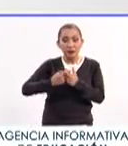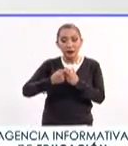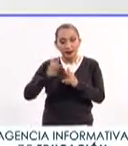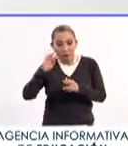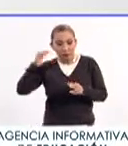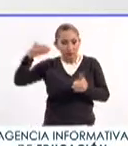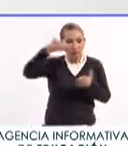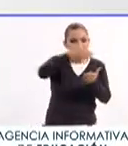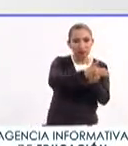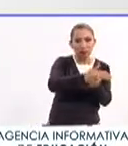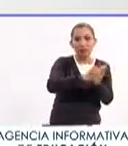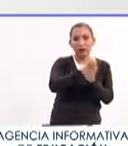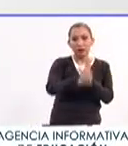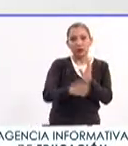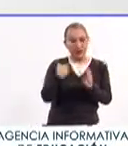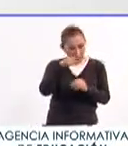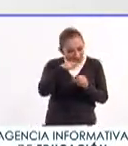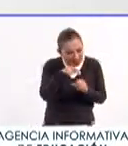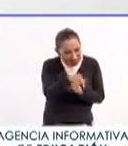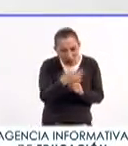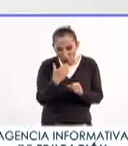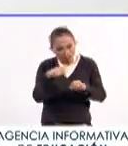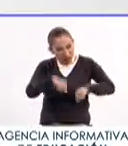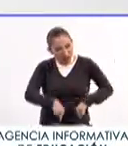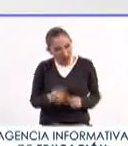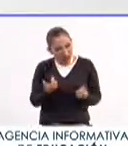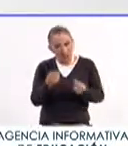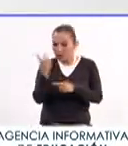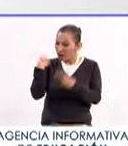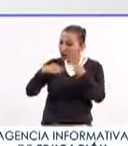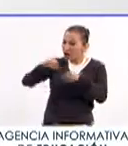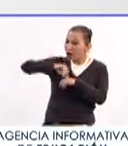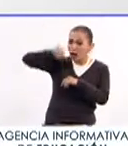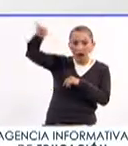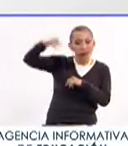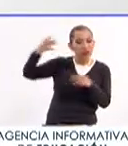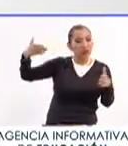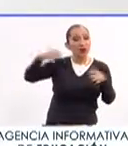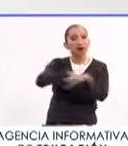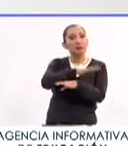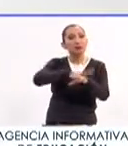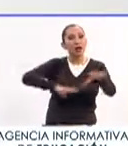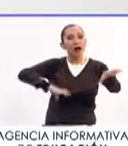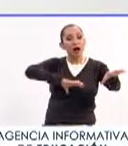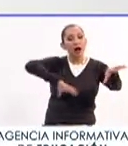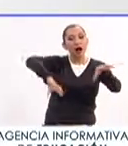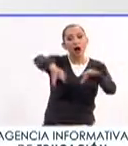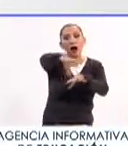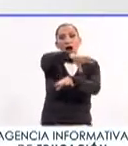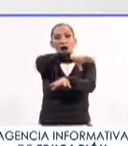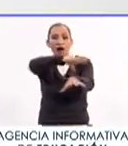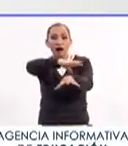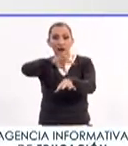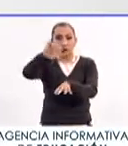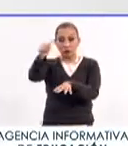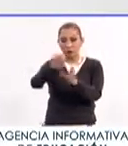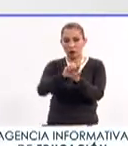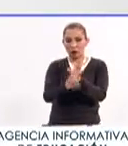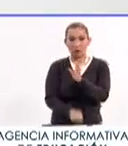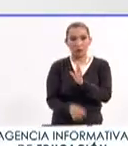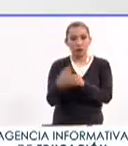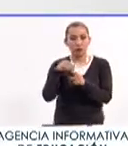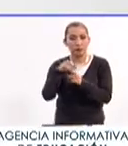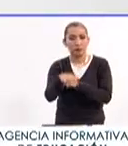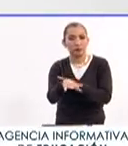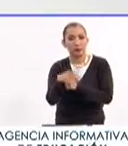aparecer, especies que antes no estaban en nuestras costas y que hacen cambiar nuestros ecosistemas. Pero luego hay otro efecto, por ejemplo,